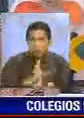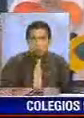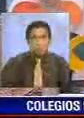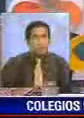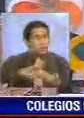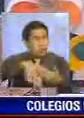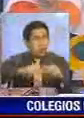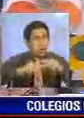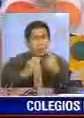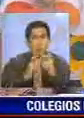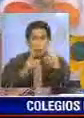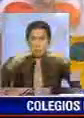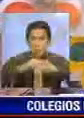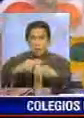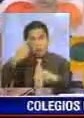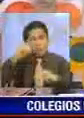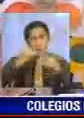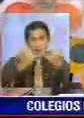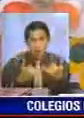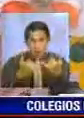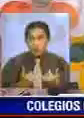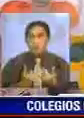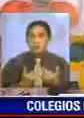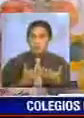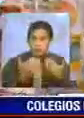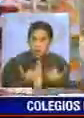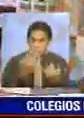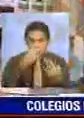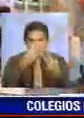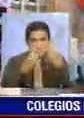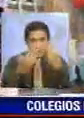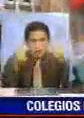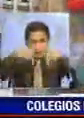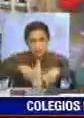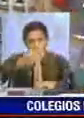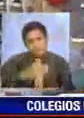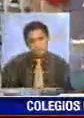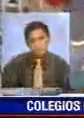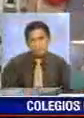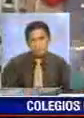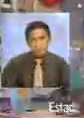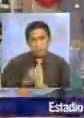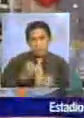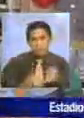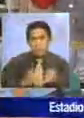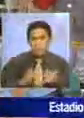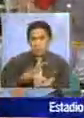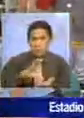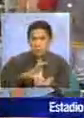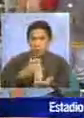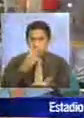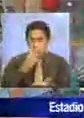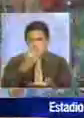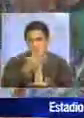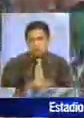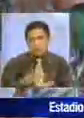todo este grupo humano para presentar lo que hoy estamos disfrutando aquí. Gracias al miembro del jurado, Messi, y ya tenemos al último por los colegios clasificados. Está en este